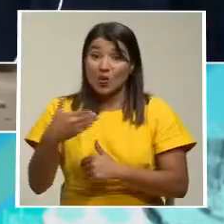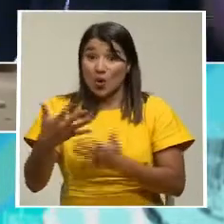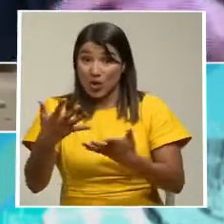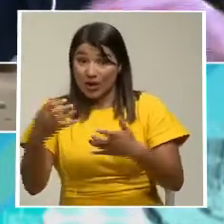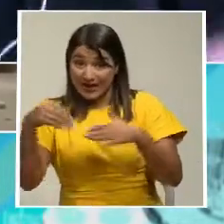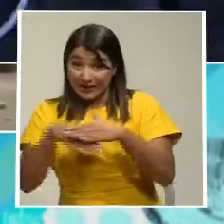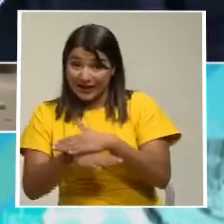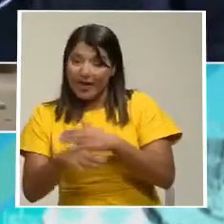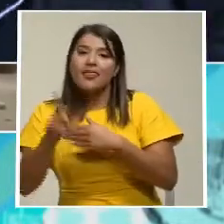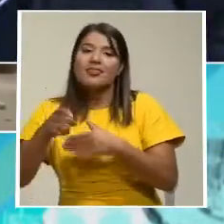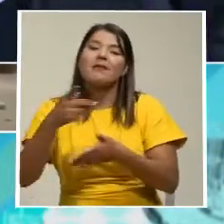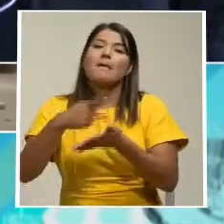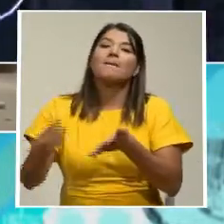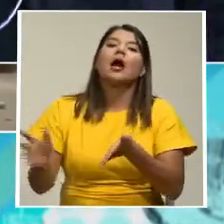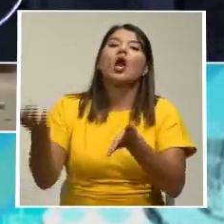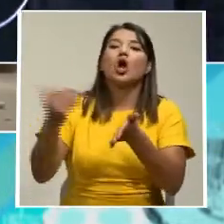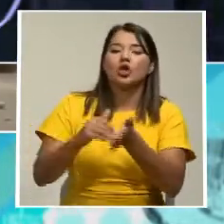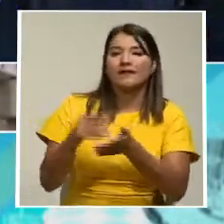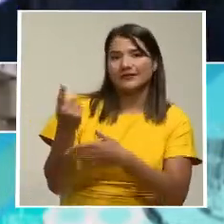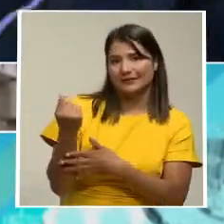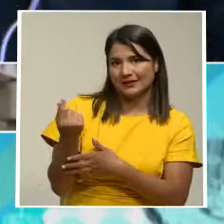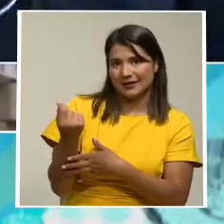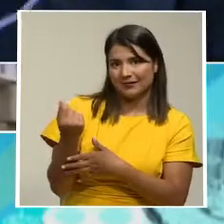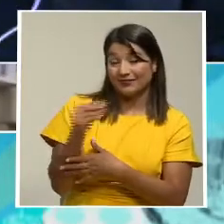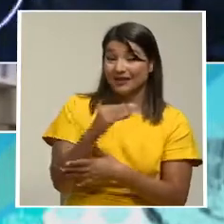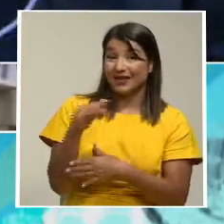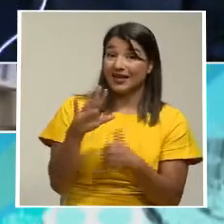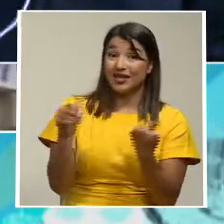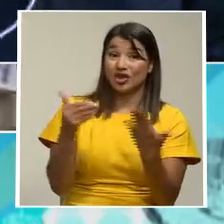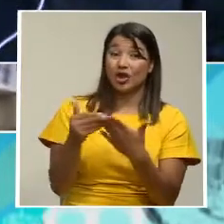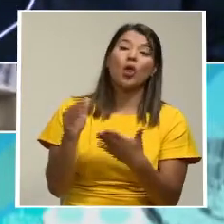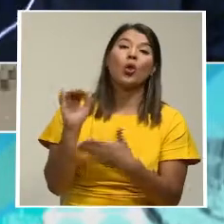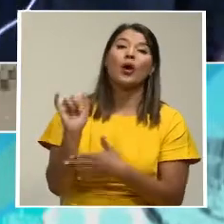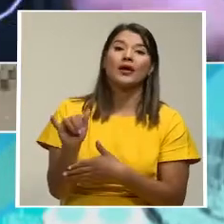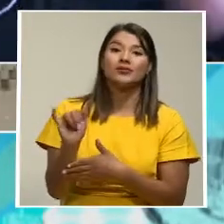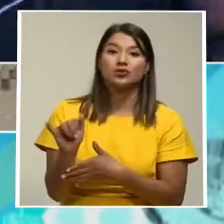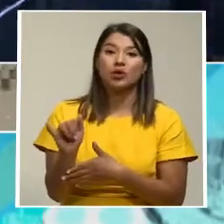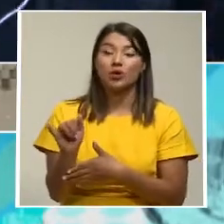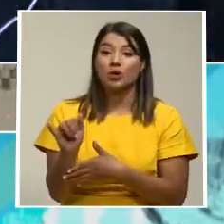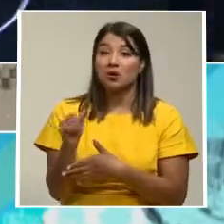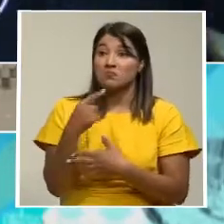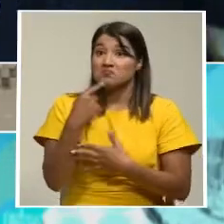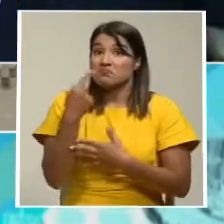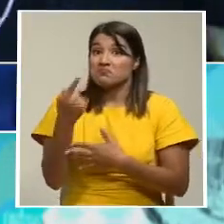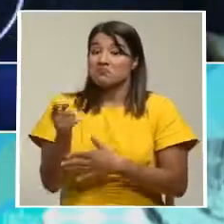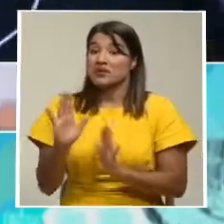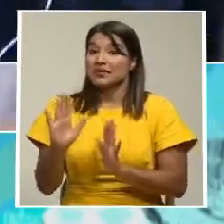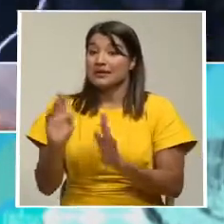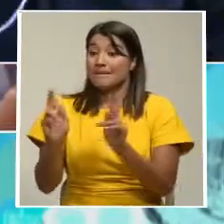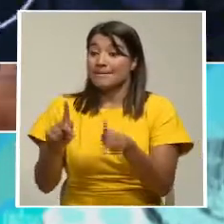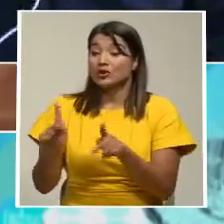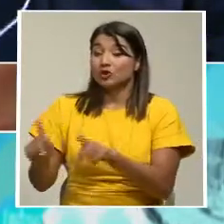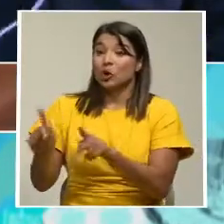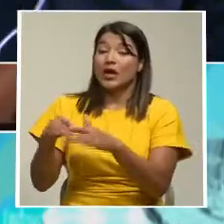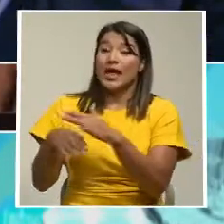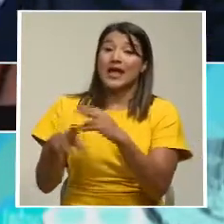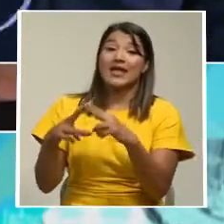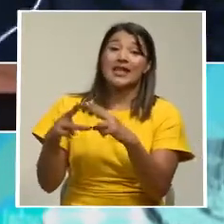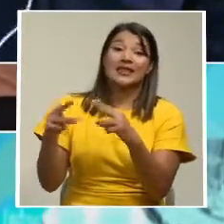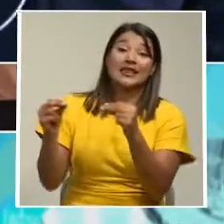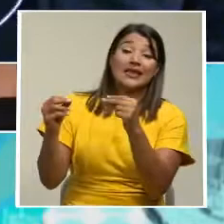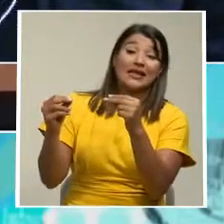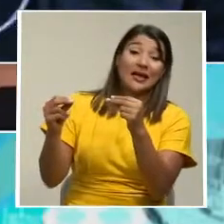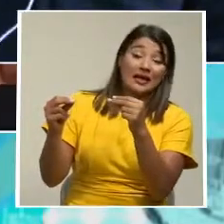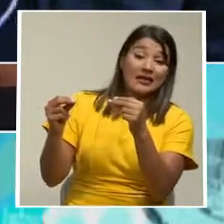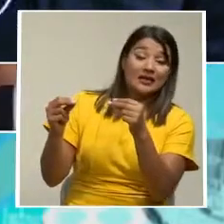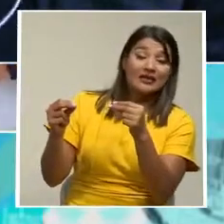que pagar de nuevo ese dinero. Y todo esto es, según lo que dicen los analistas en Managua, una forma de Ortega